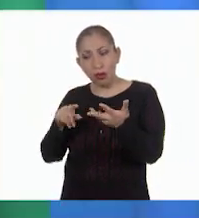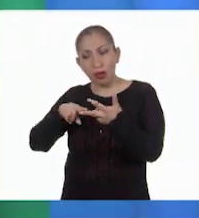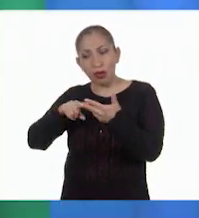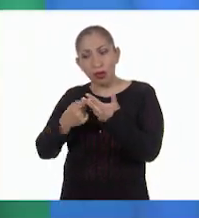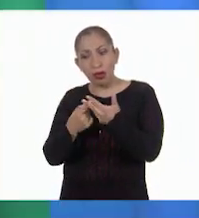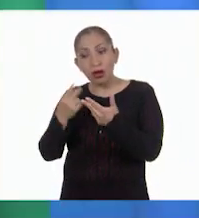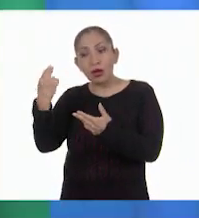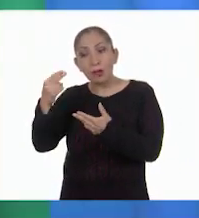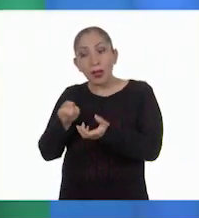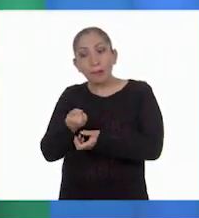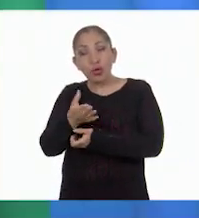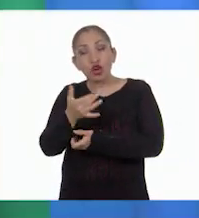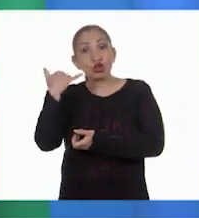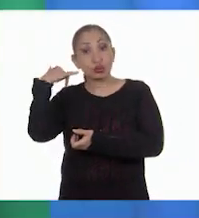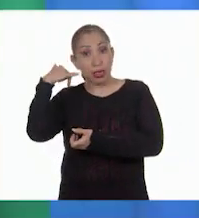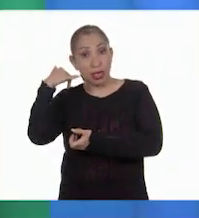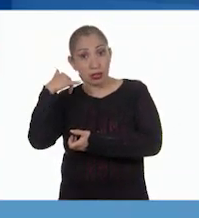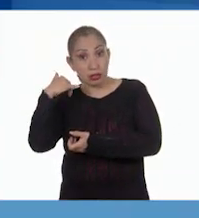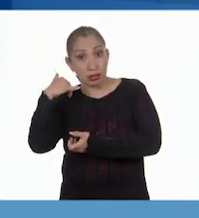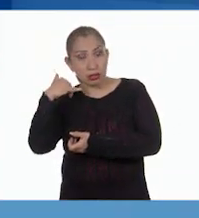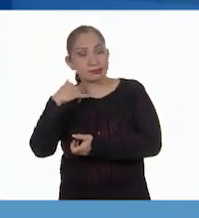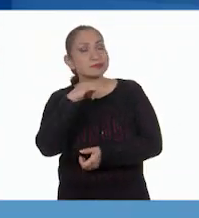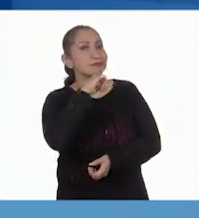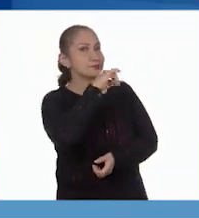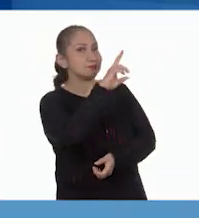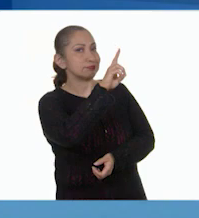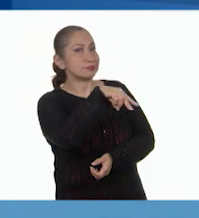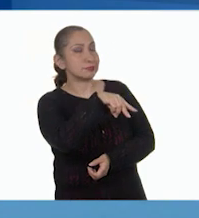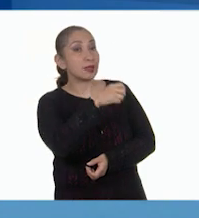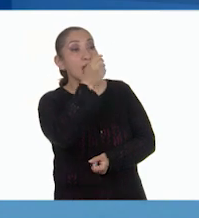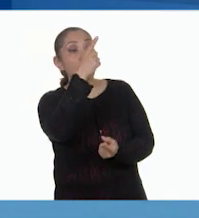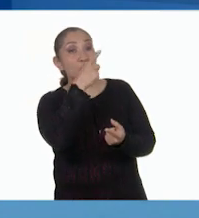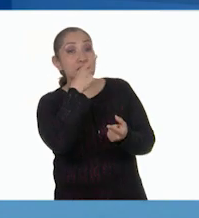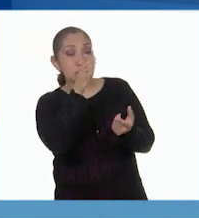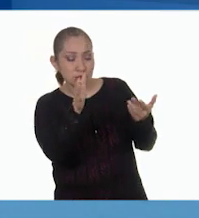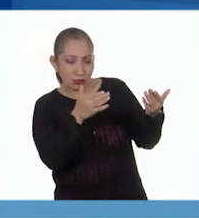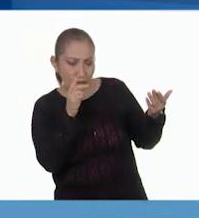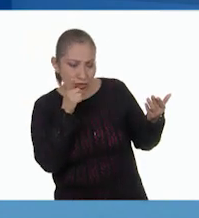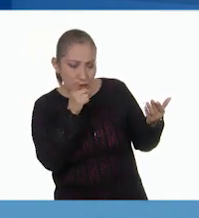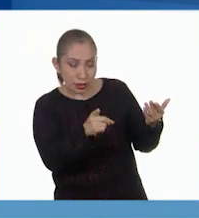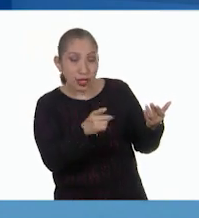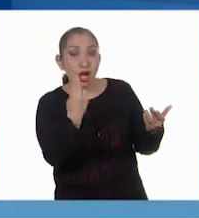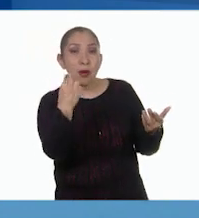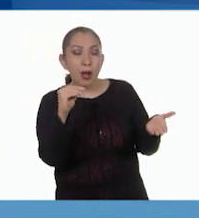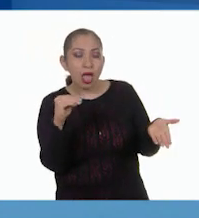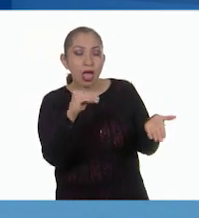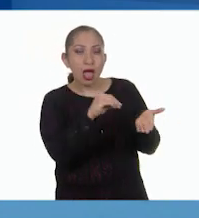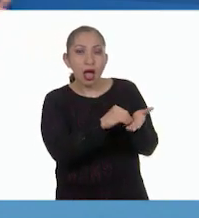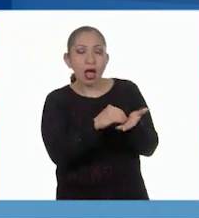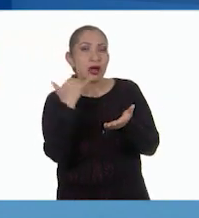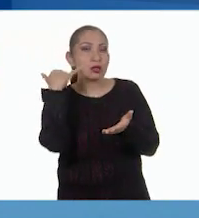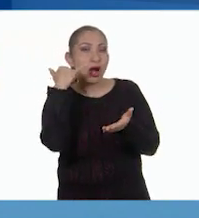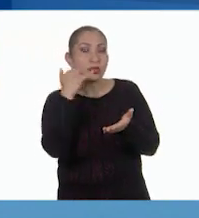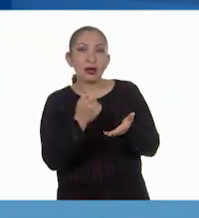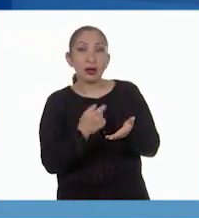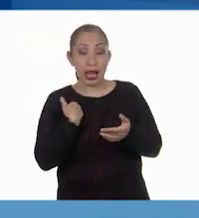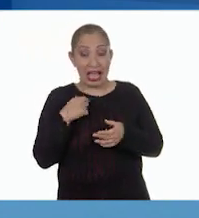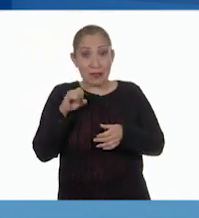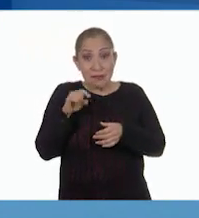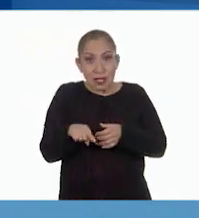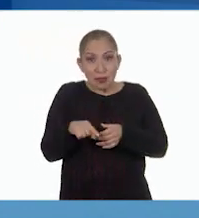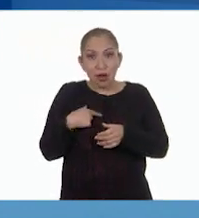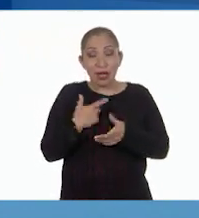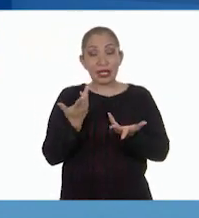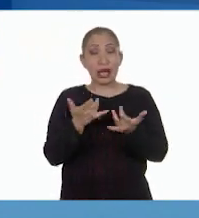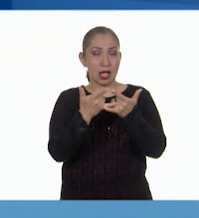de Yucatán. ¿Eso es cierto? Así es. Varias fuentes señalan que el nombre de Yucatán apareció en este momento. Y